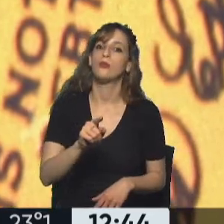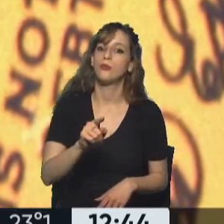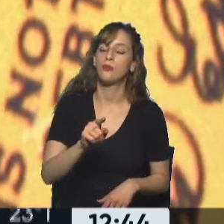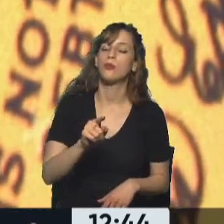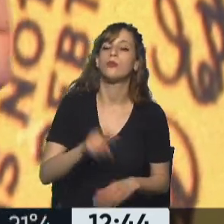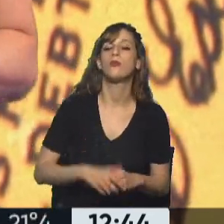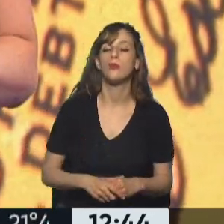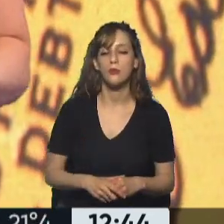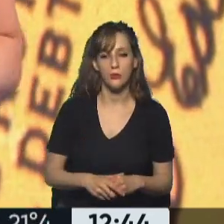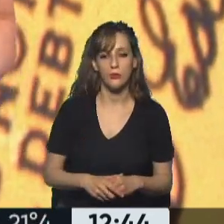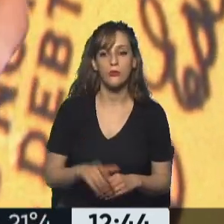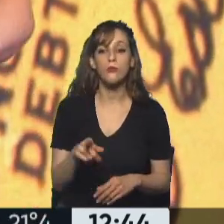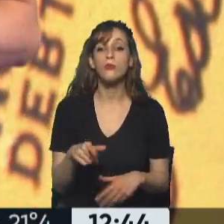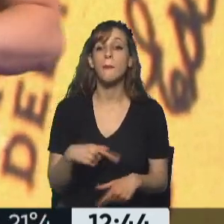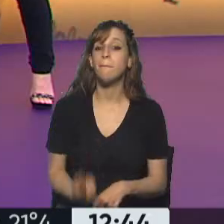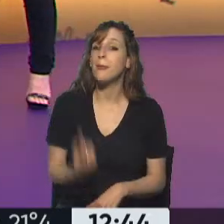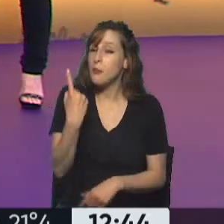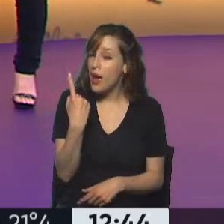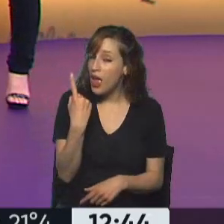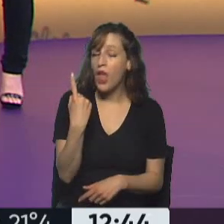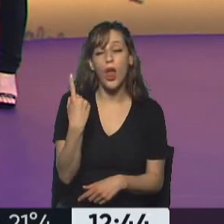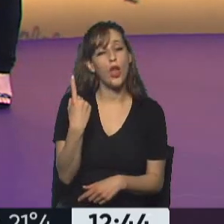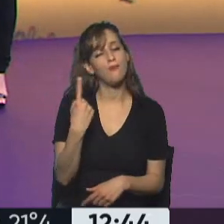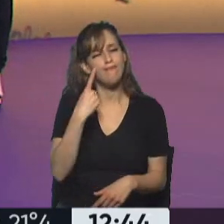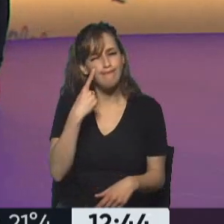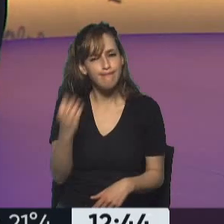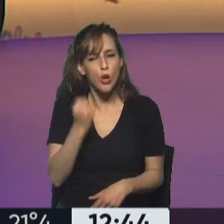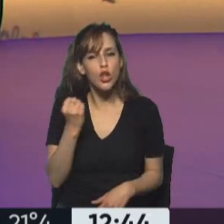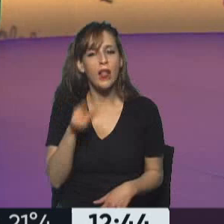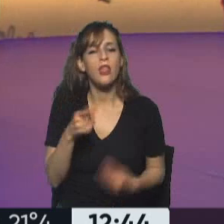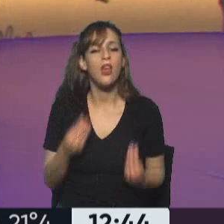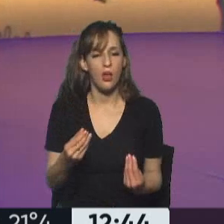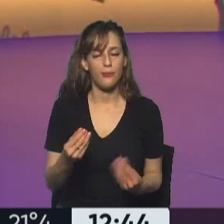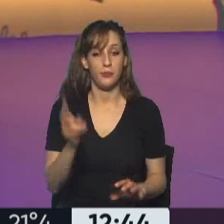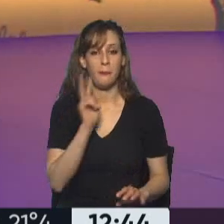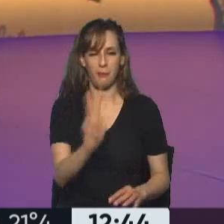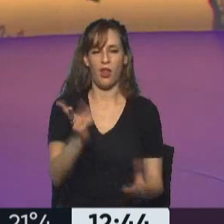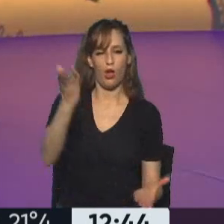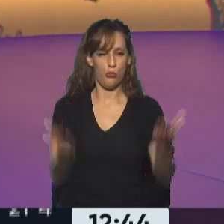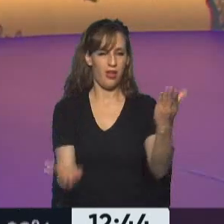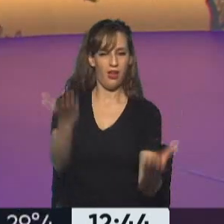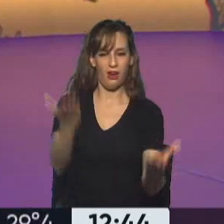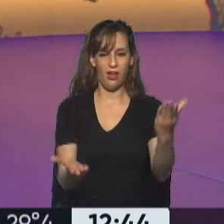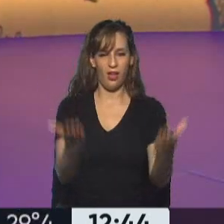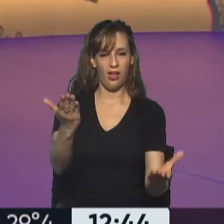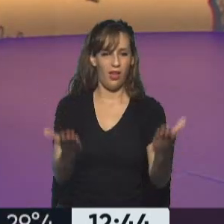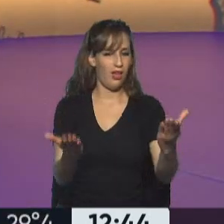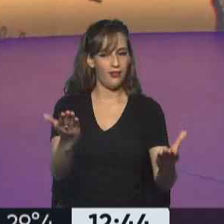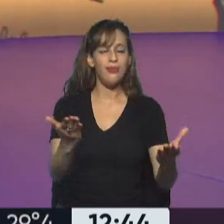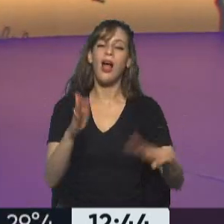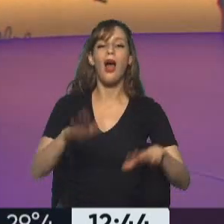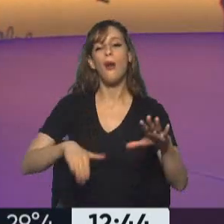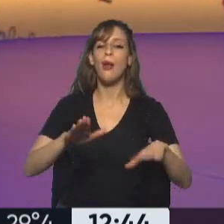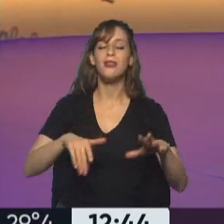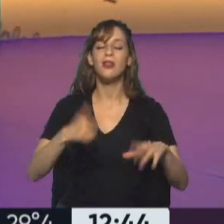bien pues entonces lo primero decir es ojo porque miremos magnitudes porque a veces lo que se cuenta no tiene